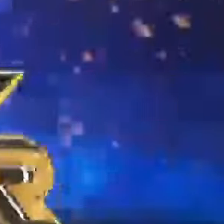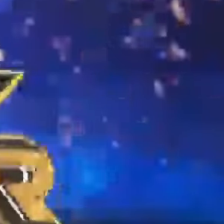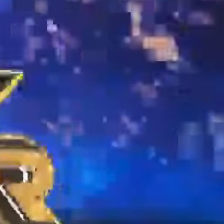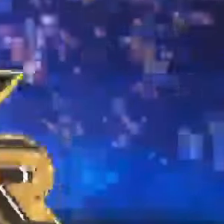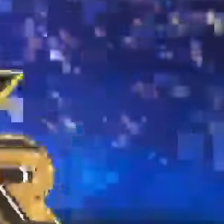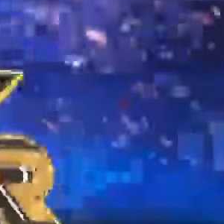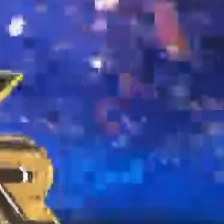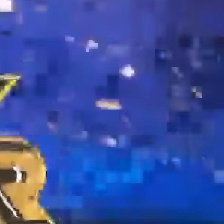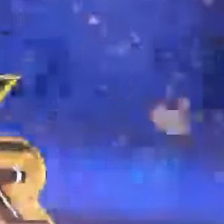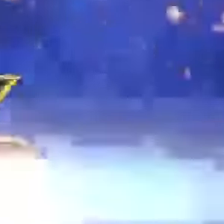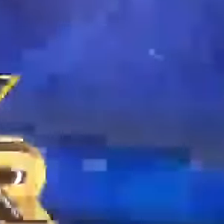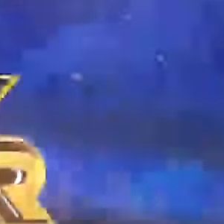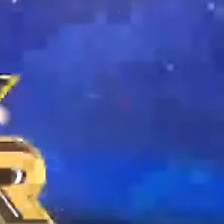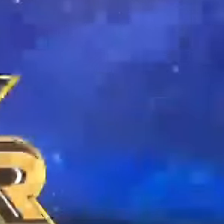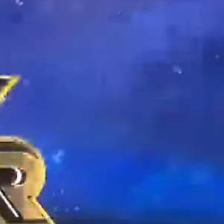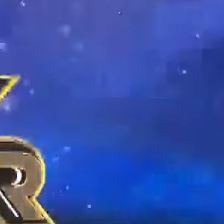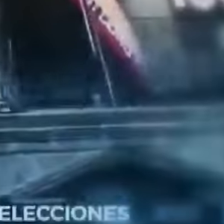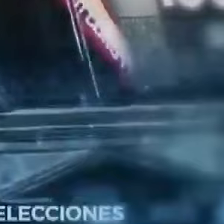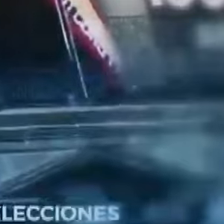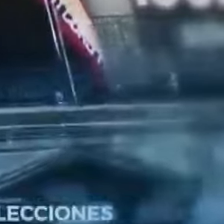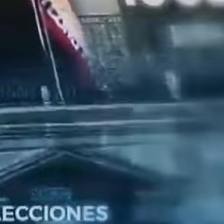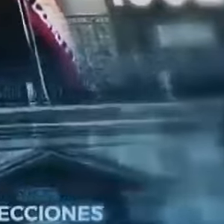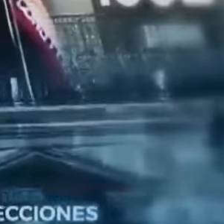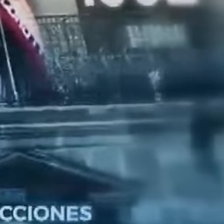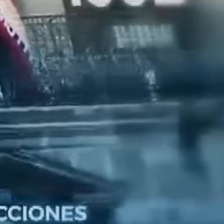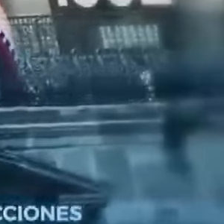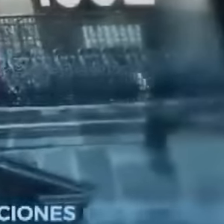Porque yo soy el mejor. Porque no hay quien detenga toda